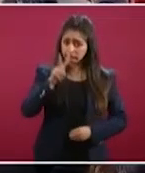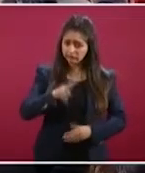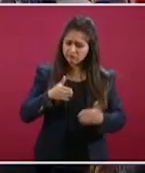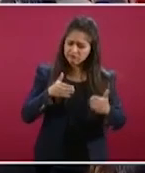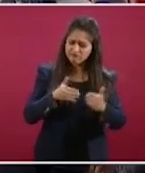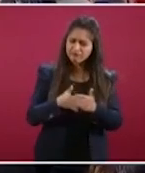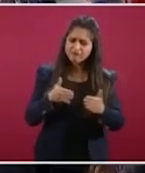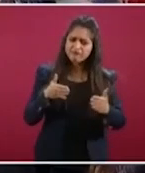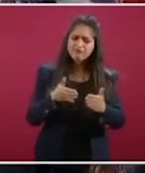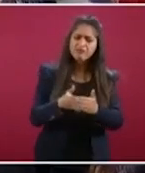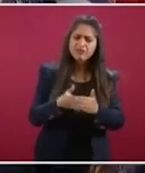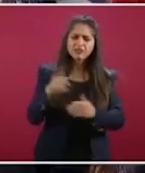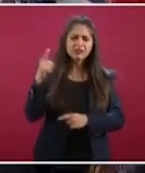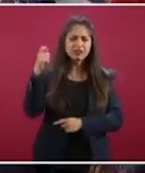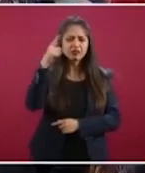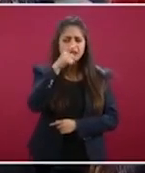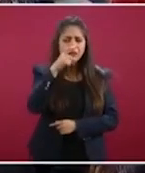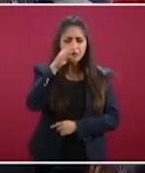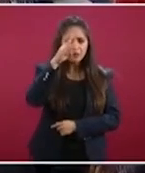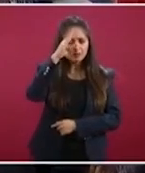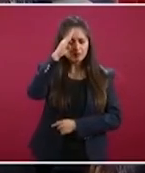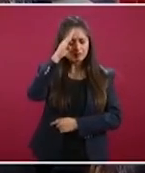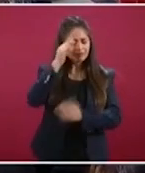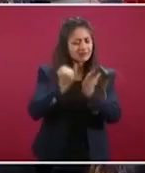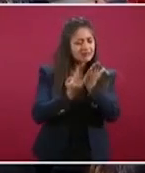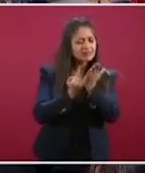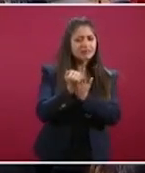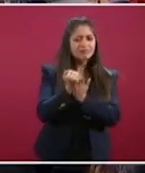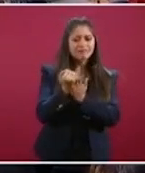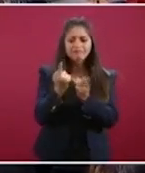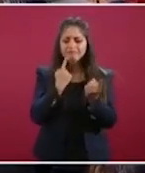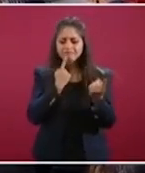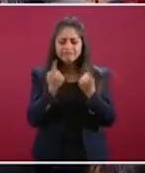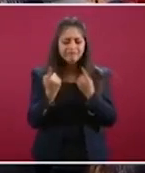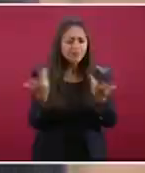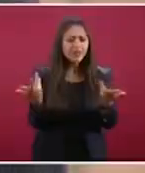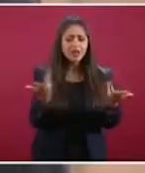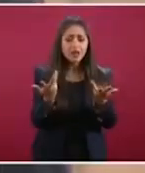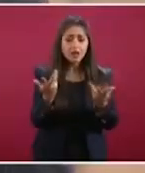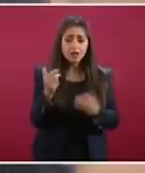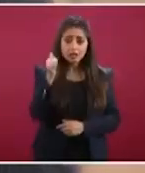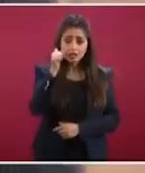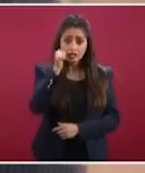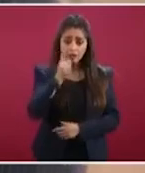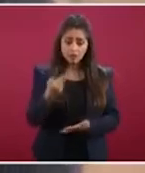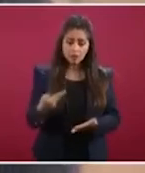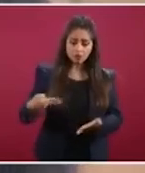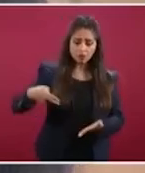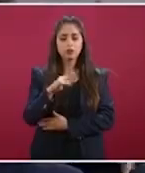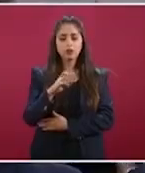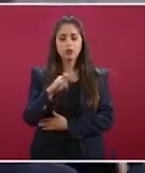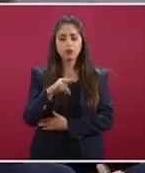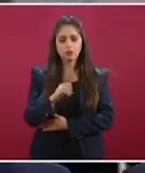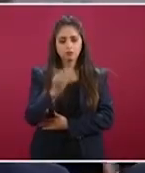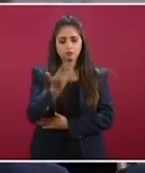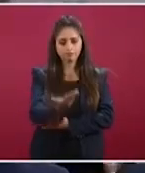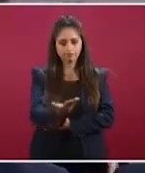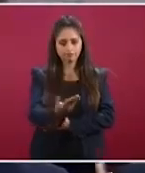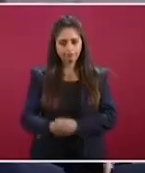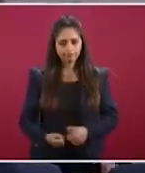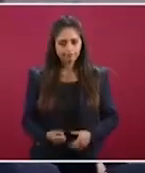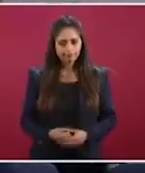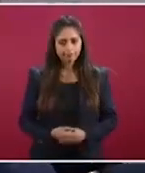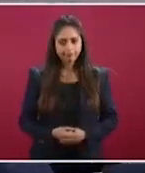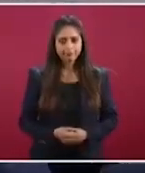retos y decisiones que tenemos que tomar como deportistas y cada vez que pisamos y estamos en un escenario. Por su parte,